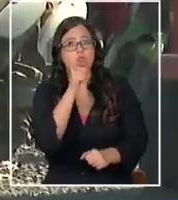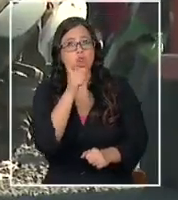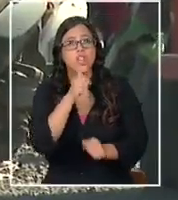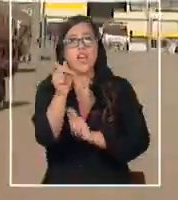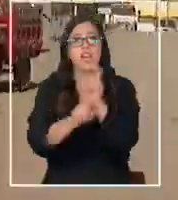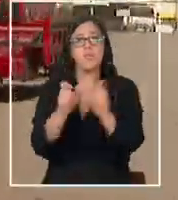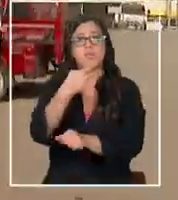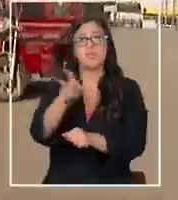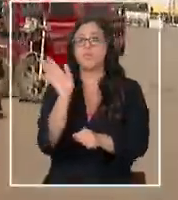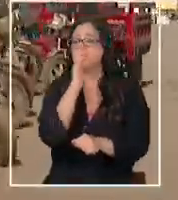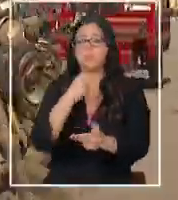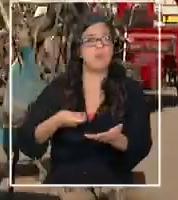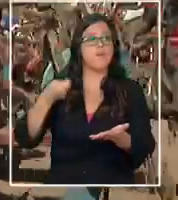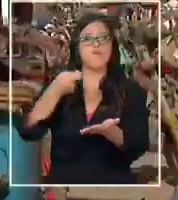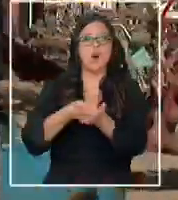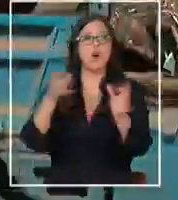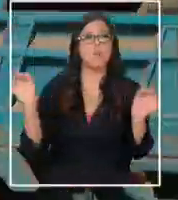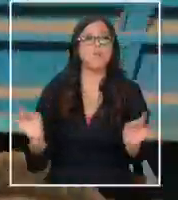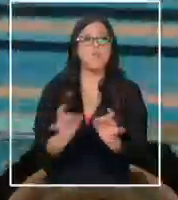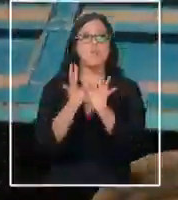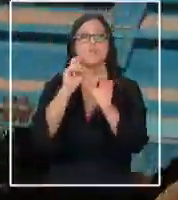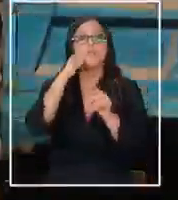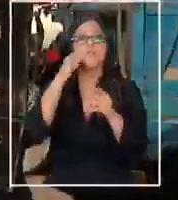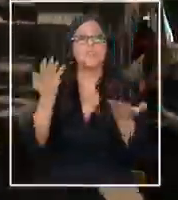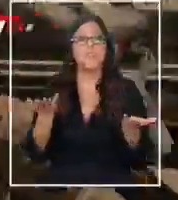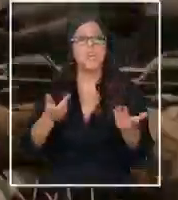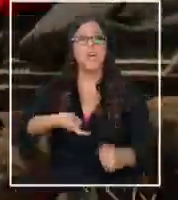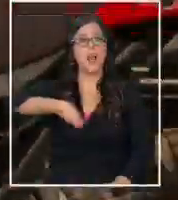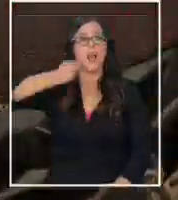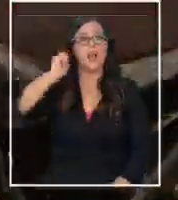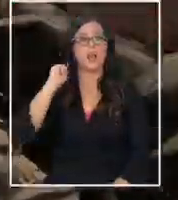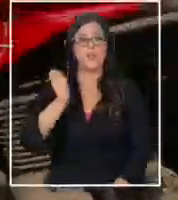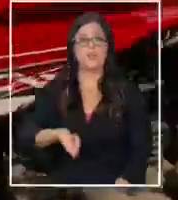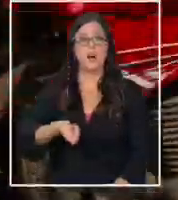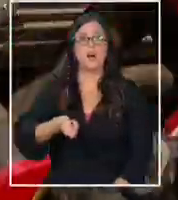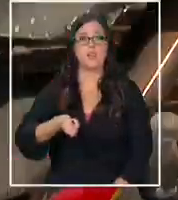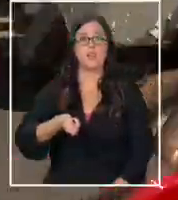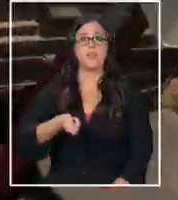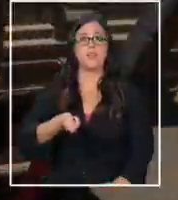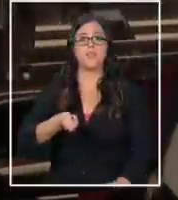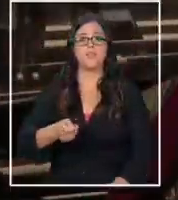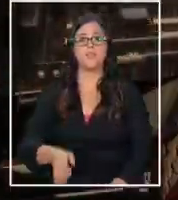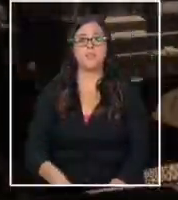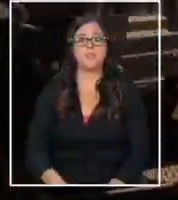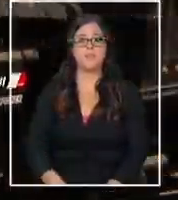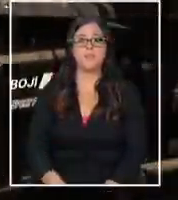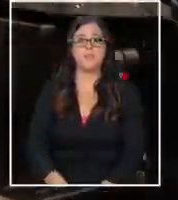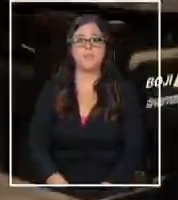dueños no han pagado y podría implicar el remate de los bienes.